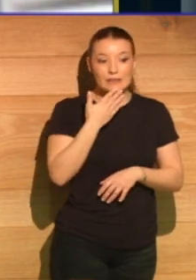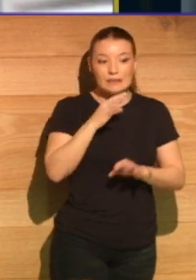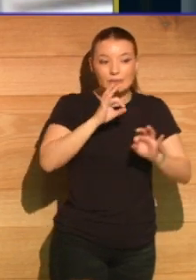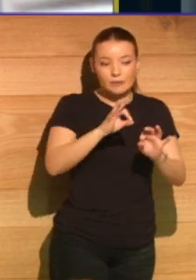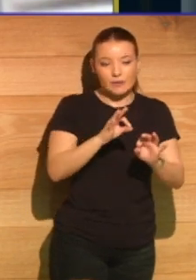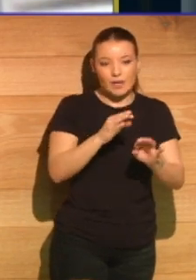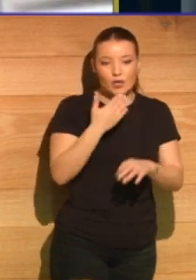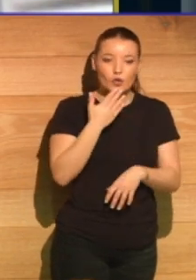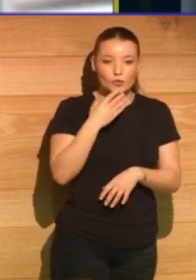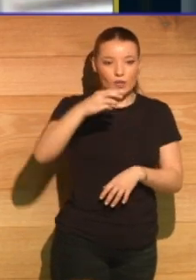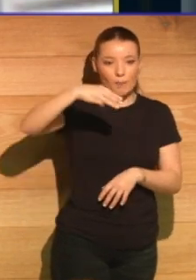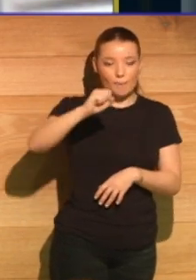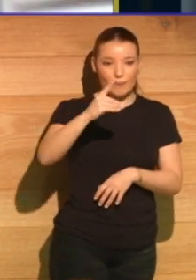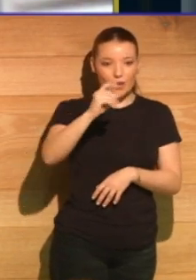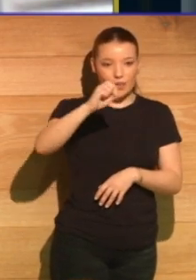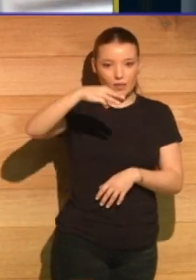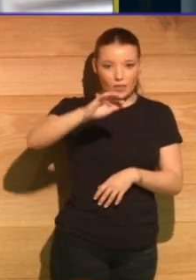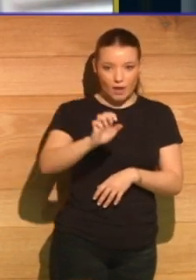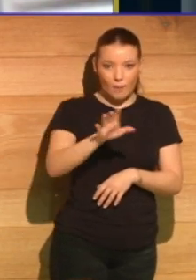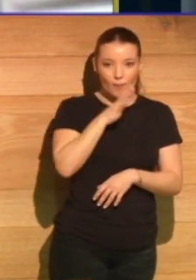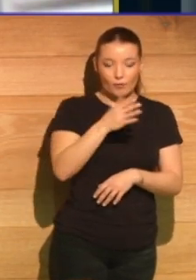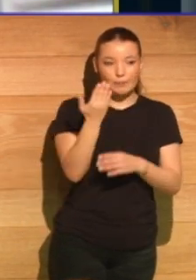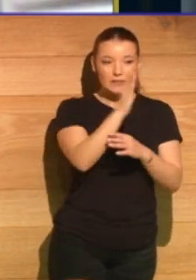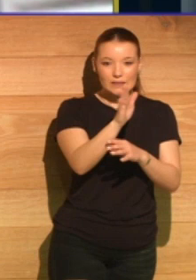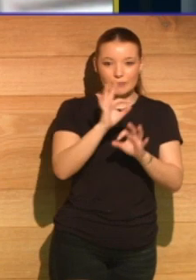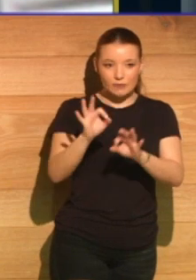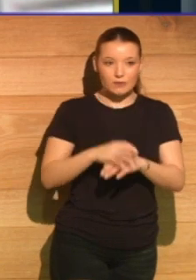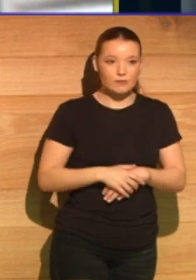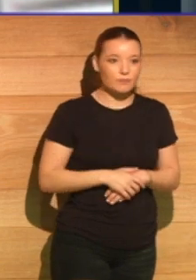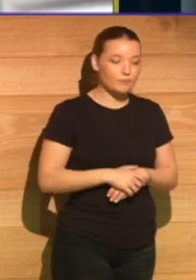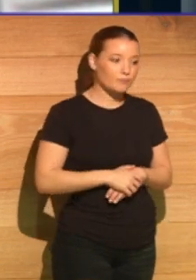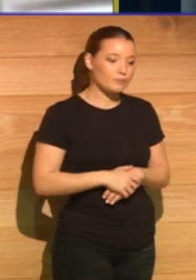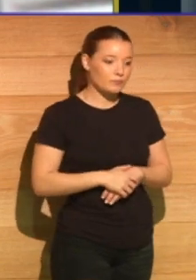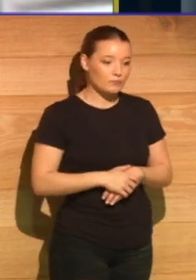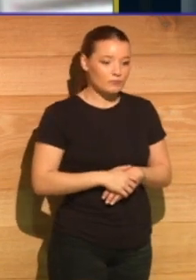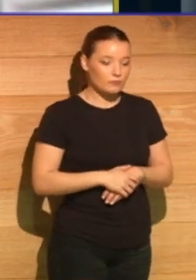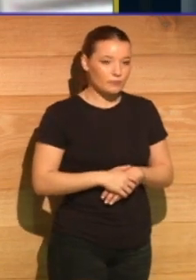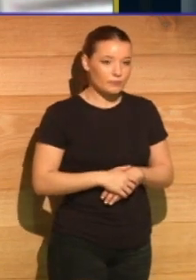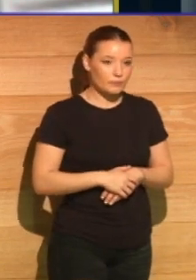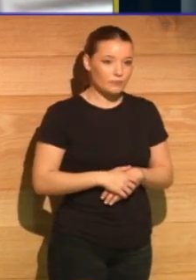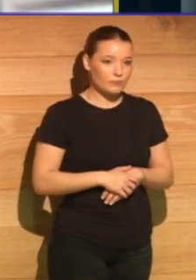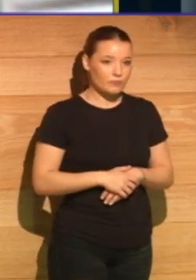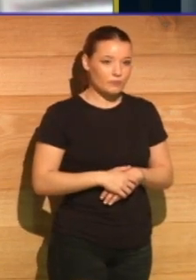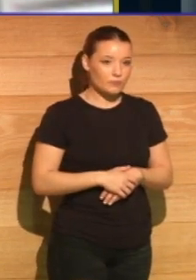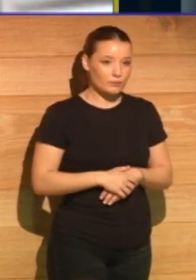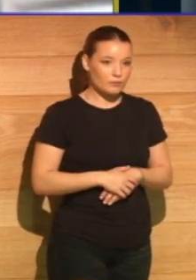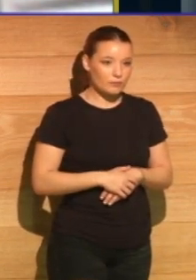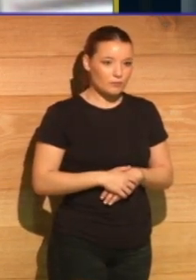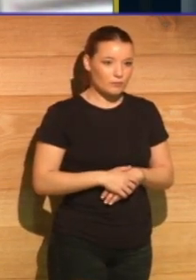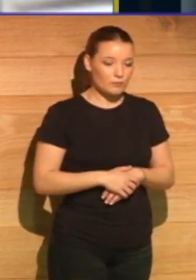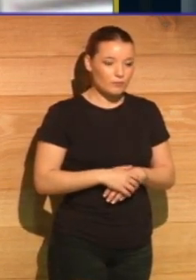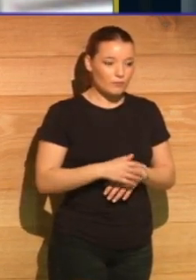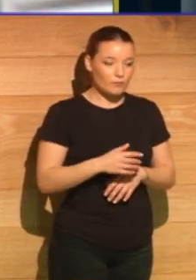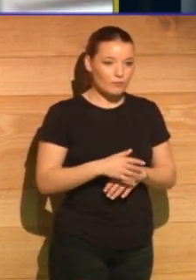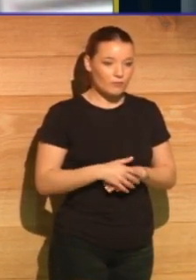como nos la presentaban, ¿no? Verde esplendor, legado claroscuro, que daña y